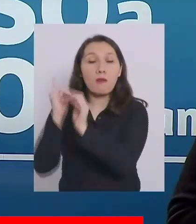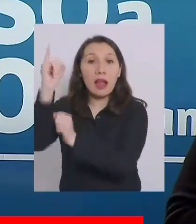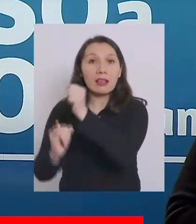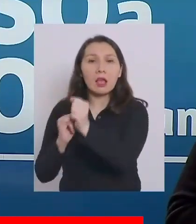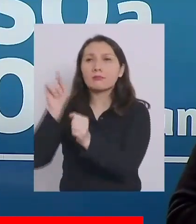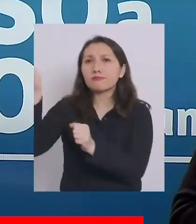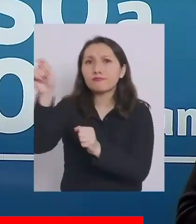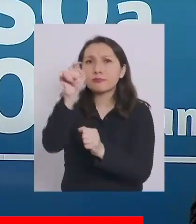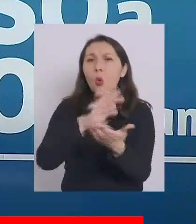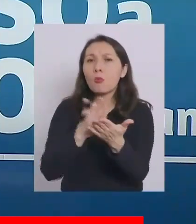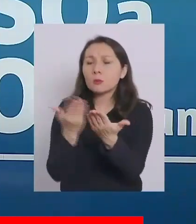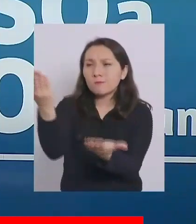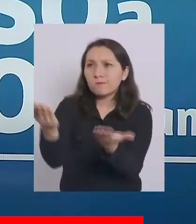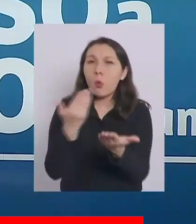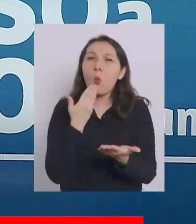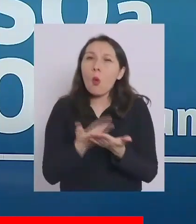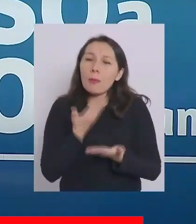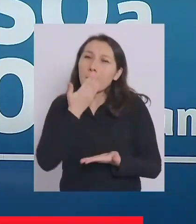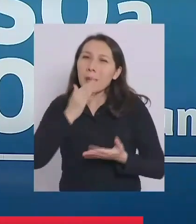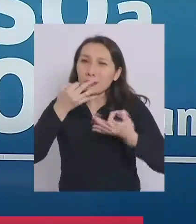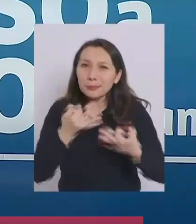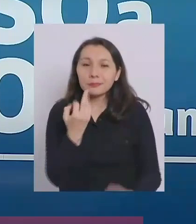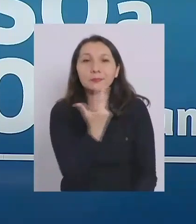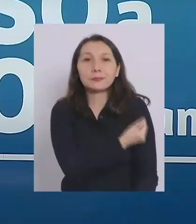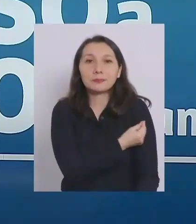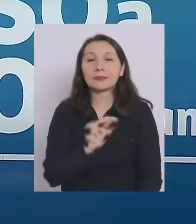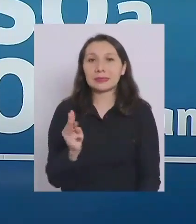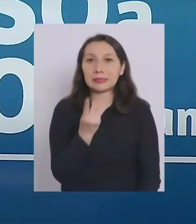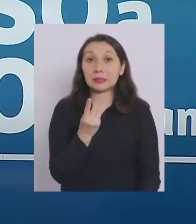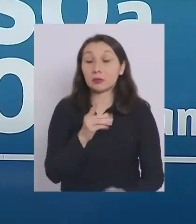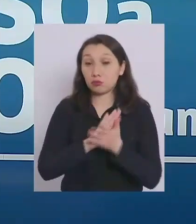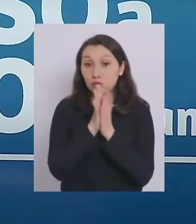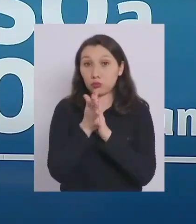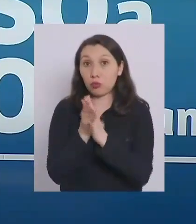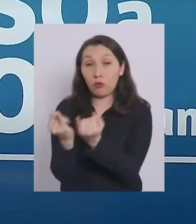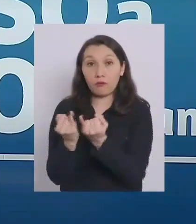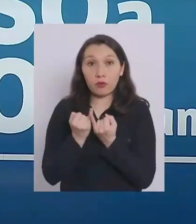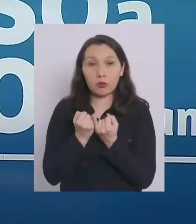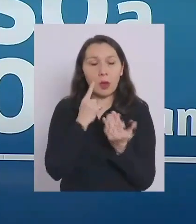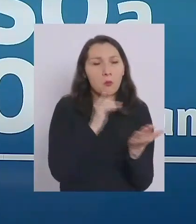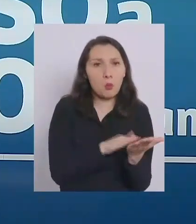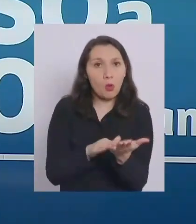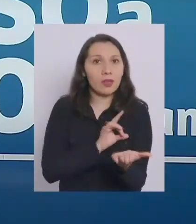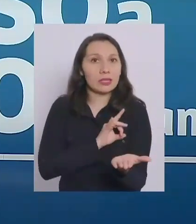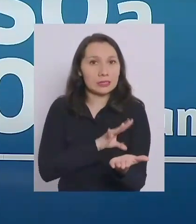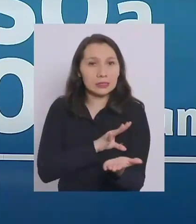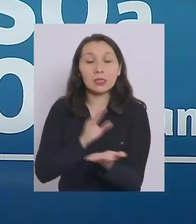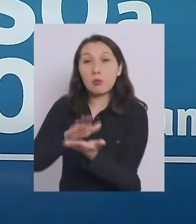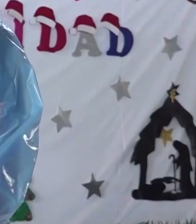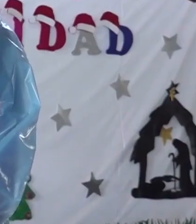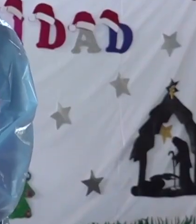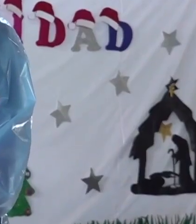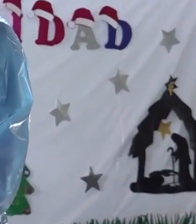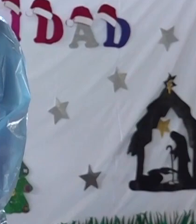decir cuál va a ser el momento más oportuno por lo tanto con toda esta información de la de la evidencia nacional y la evidencia internacional